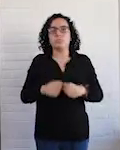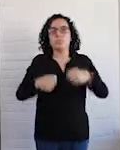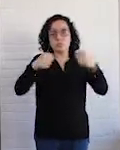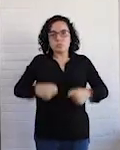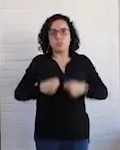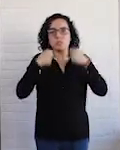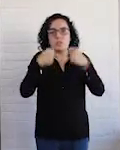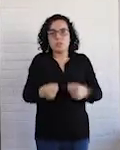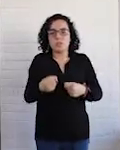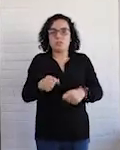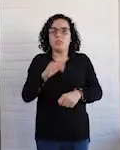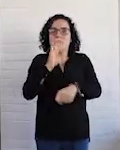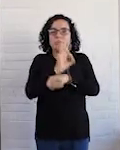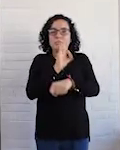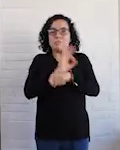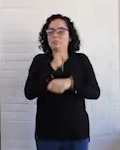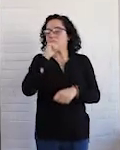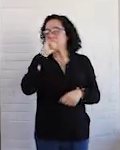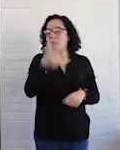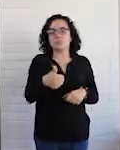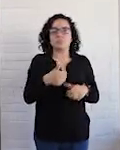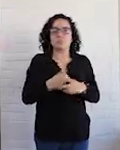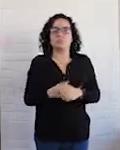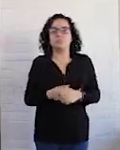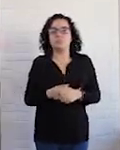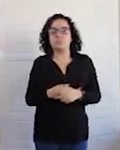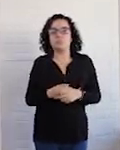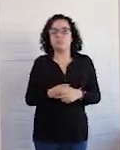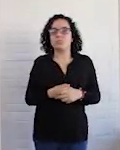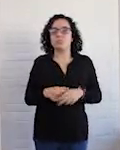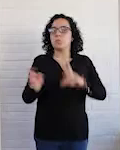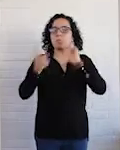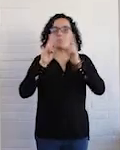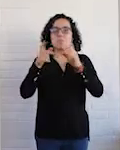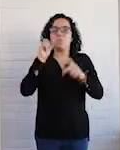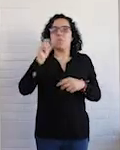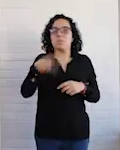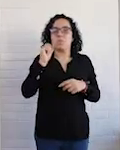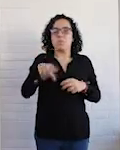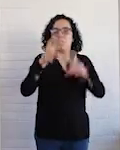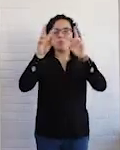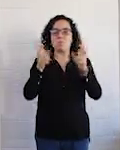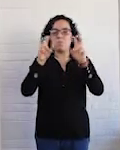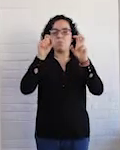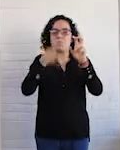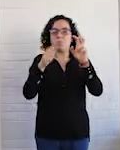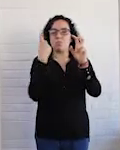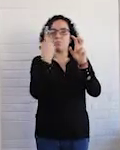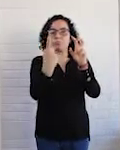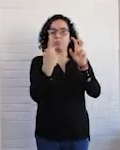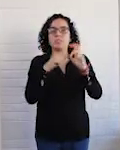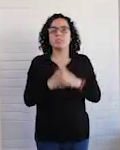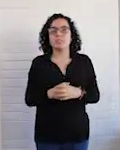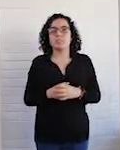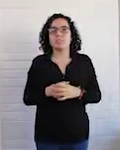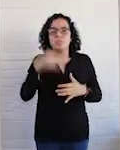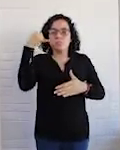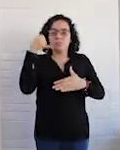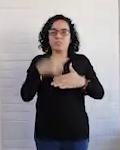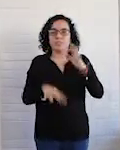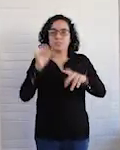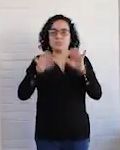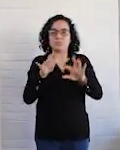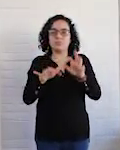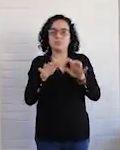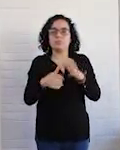anarquía, censura al mismo tiempo, con el mismo tema, hablando todos de lo mismo. Deep Web,